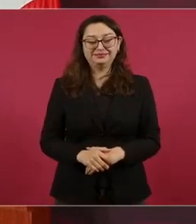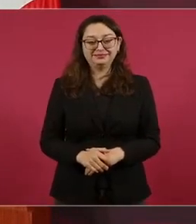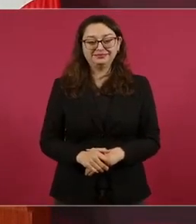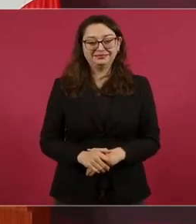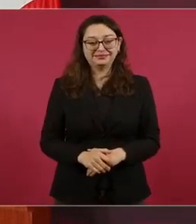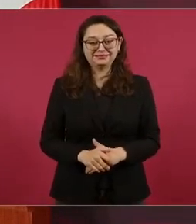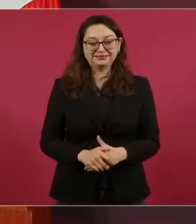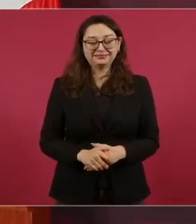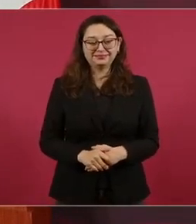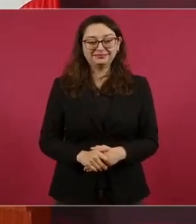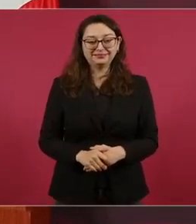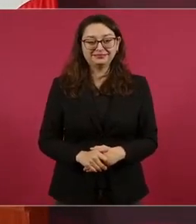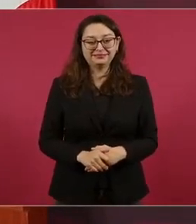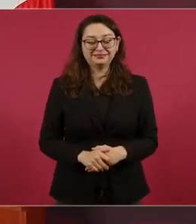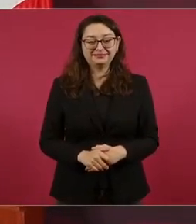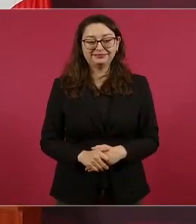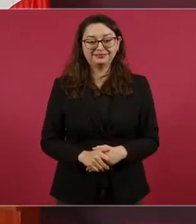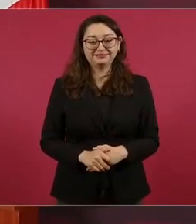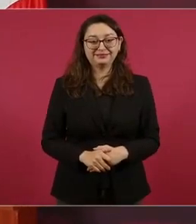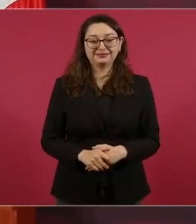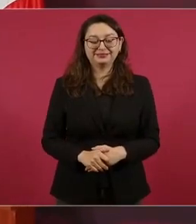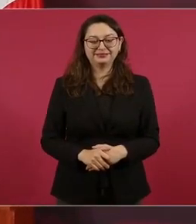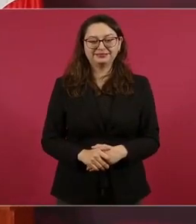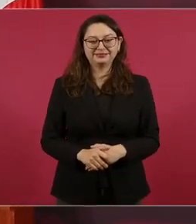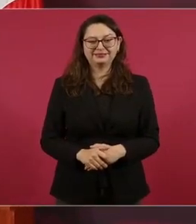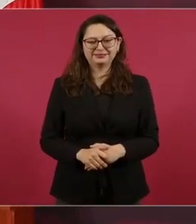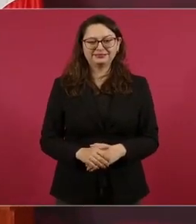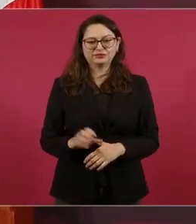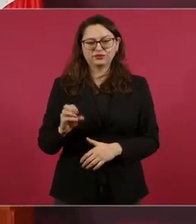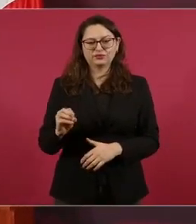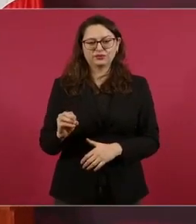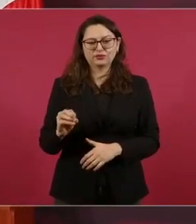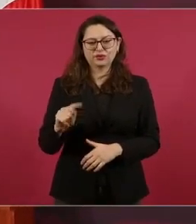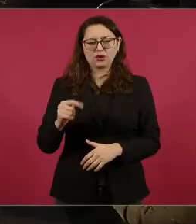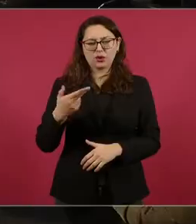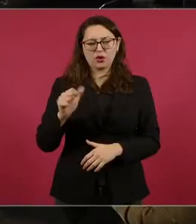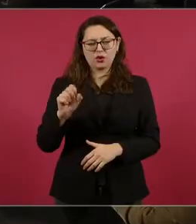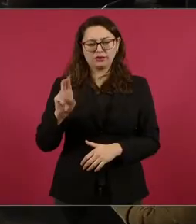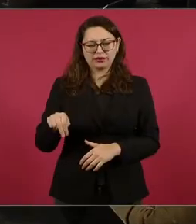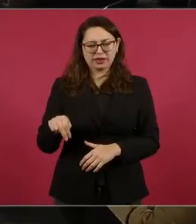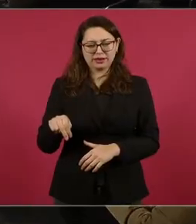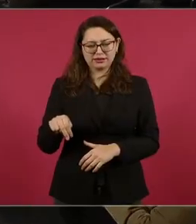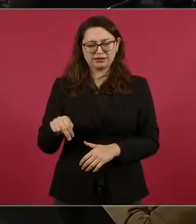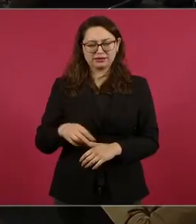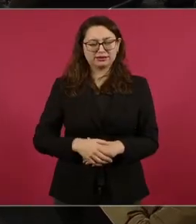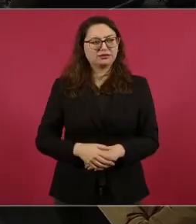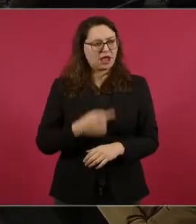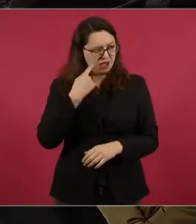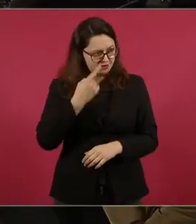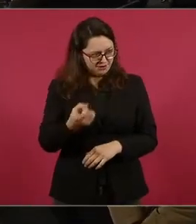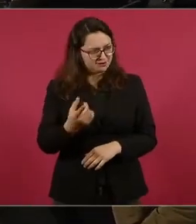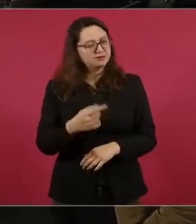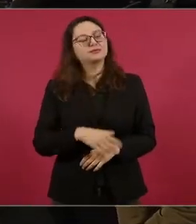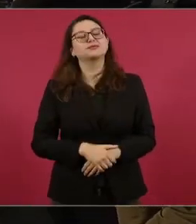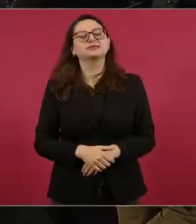se llama otani el otani p